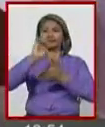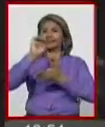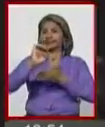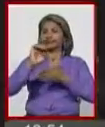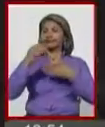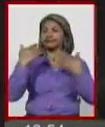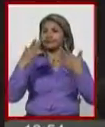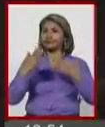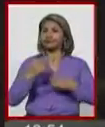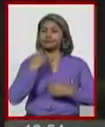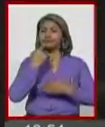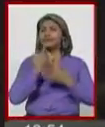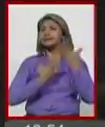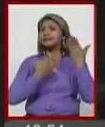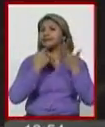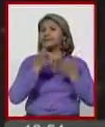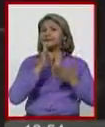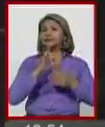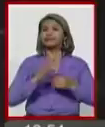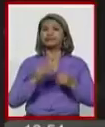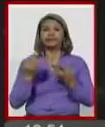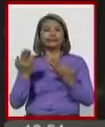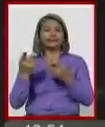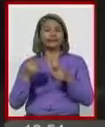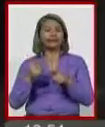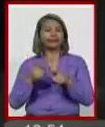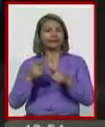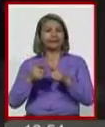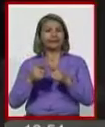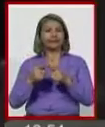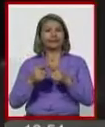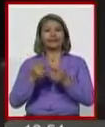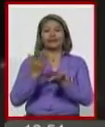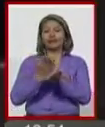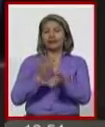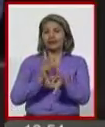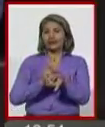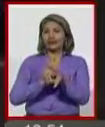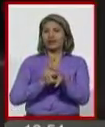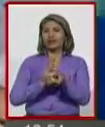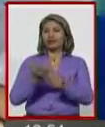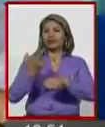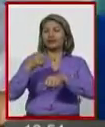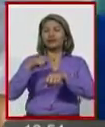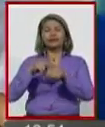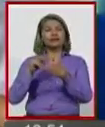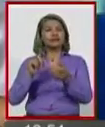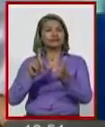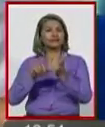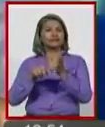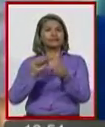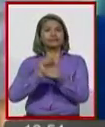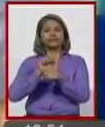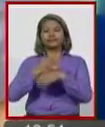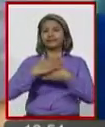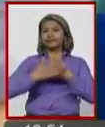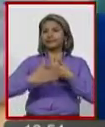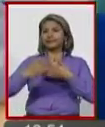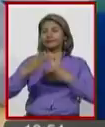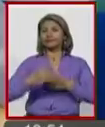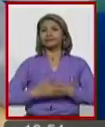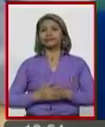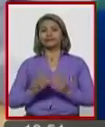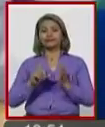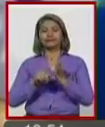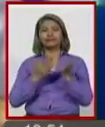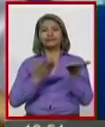tenía que entrar él. ¿Y qué le han dicho ahora? Me dijeron que espere el paro de los médicos, que se normalice los médicos y... Y